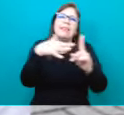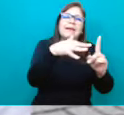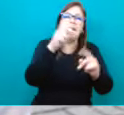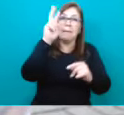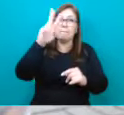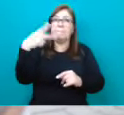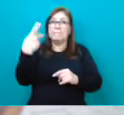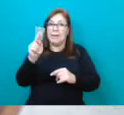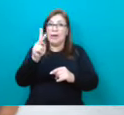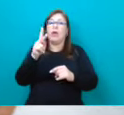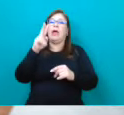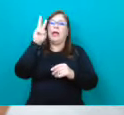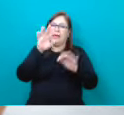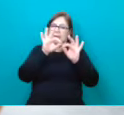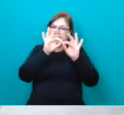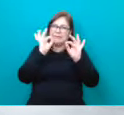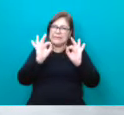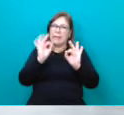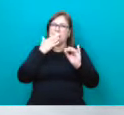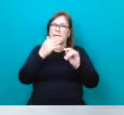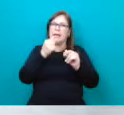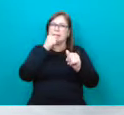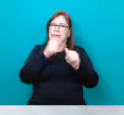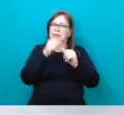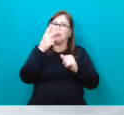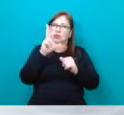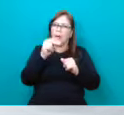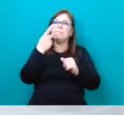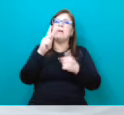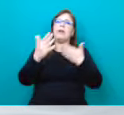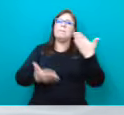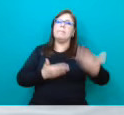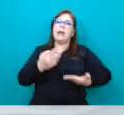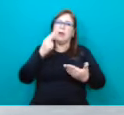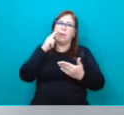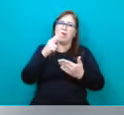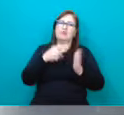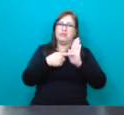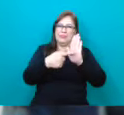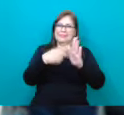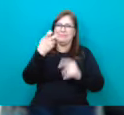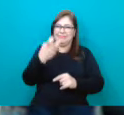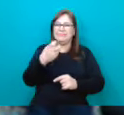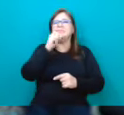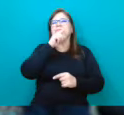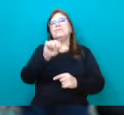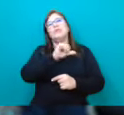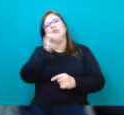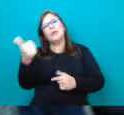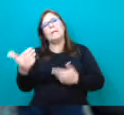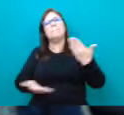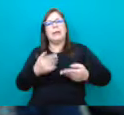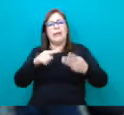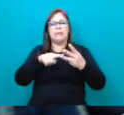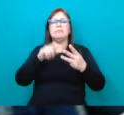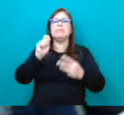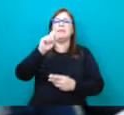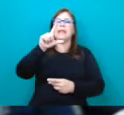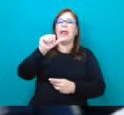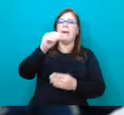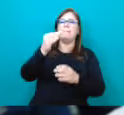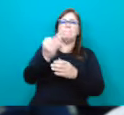aunque en la letra de la canción no lo dice textualmente, pero el baile lo demuestra así. Luego está un baile que se llama